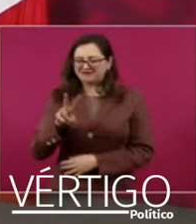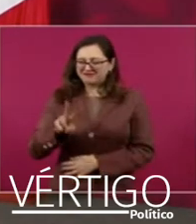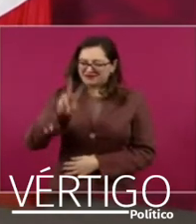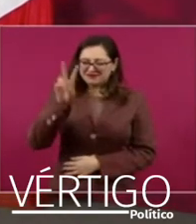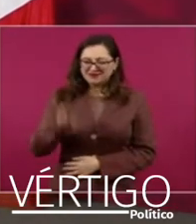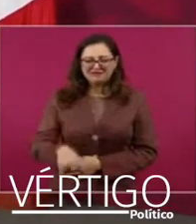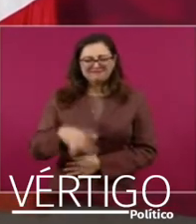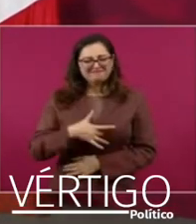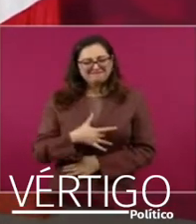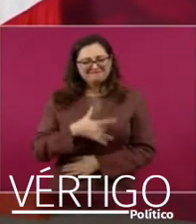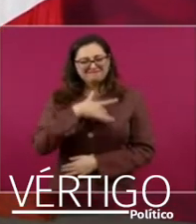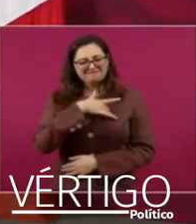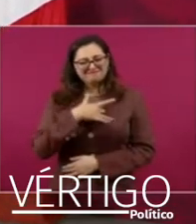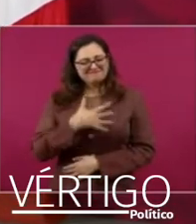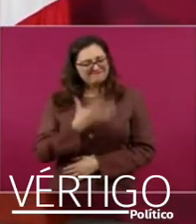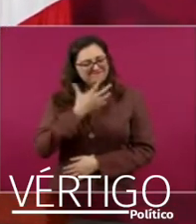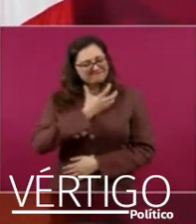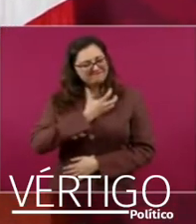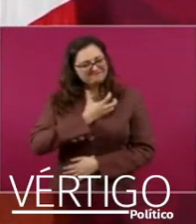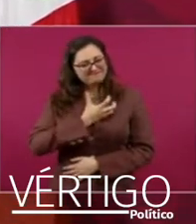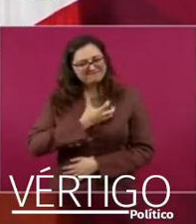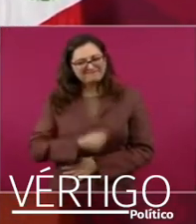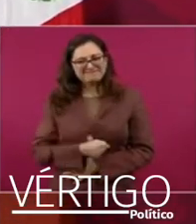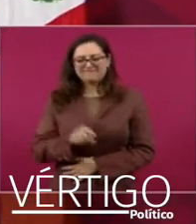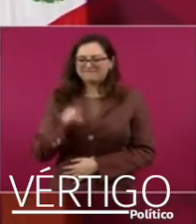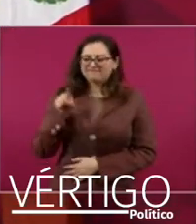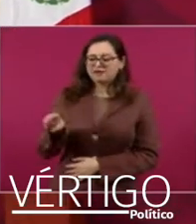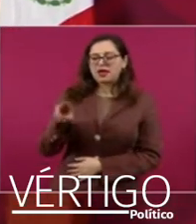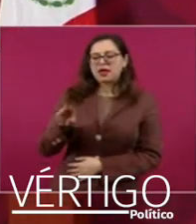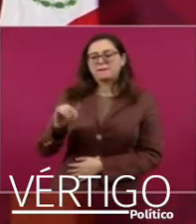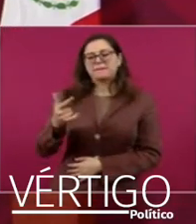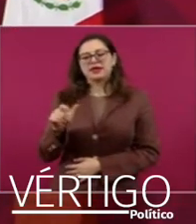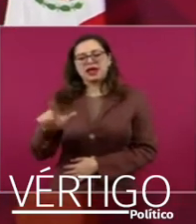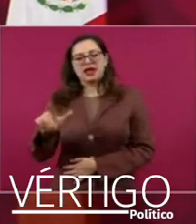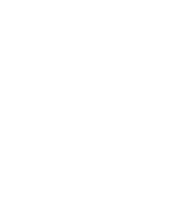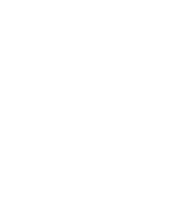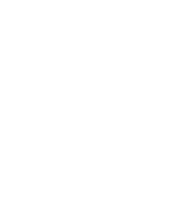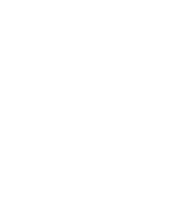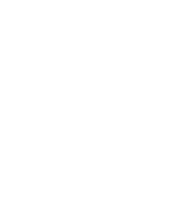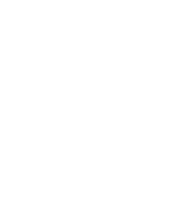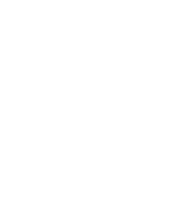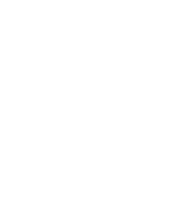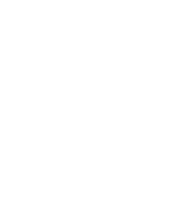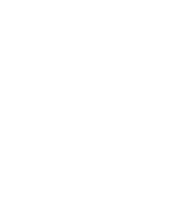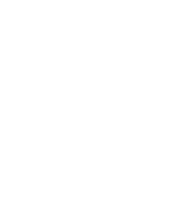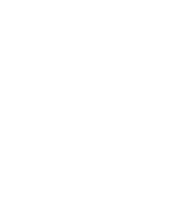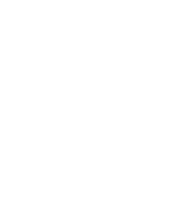a Bad Bunny considere presentarse en el Zócalo, sin paga. Sería una colaboración.